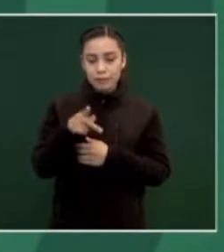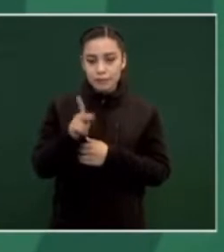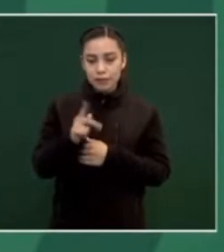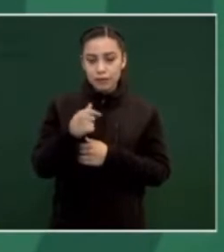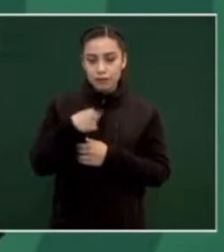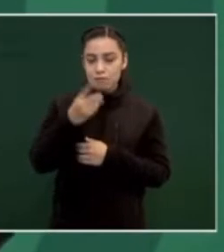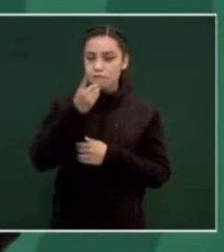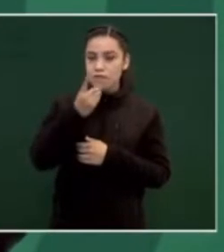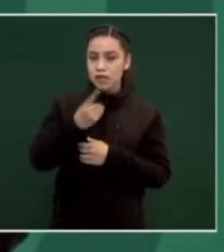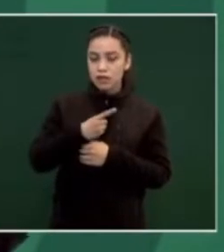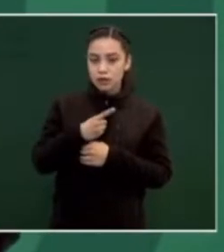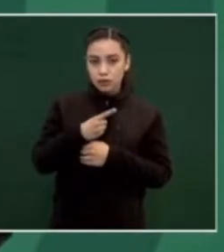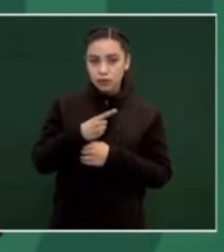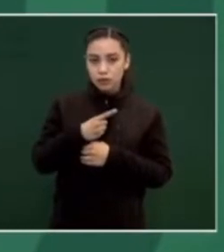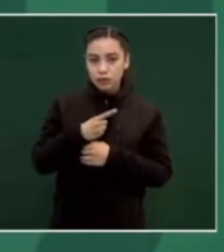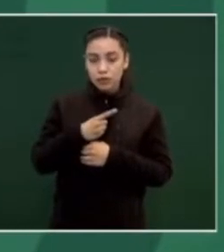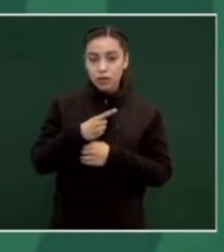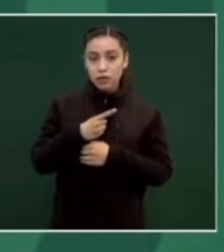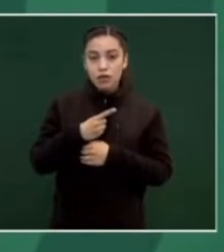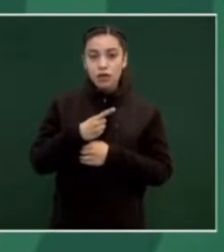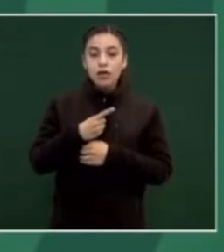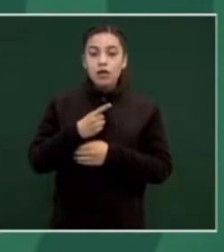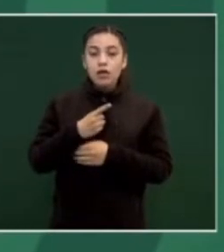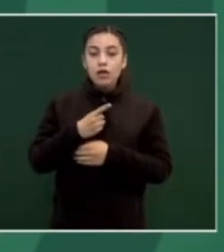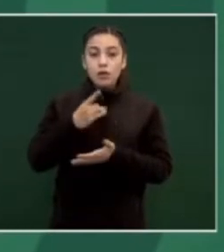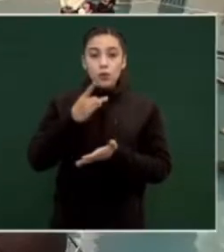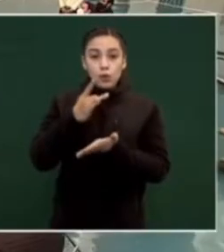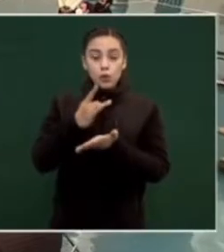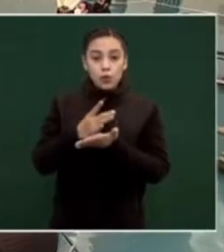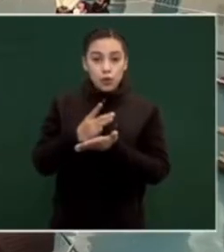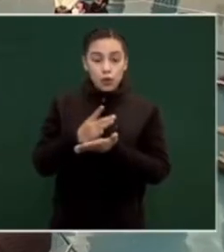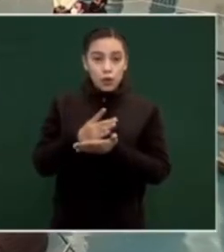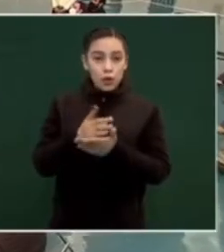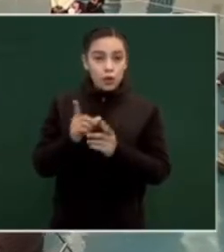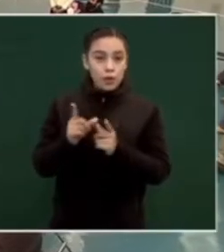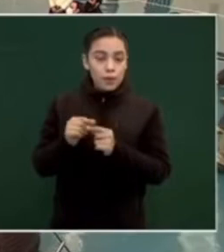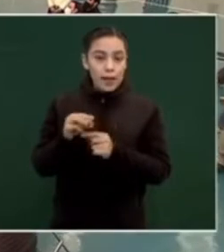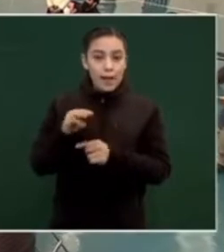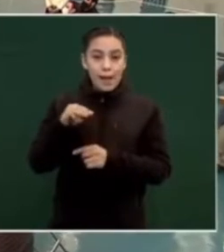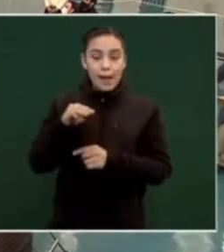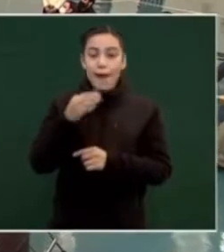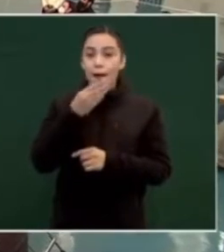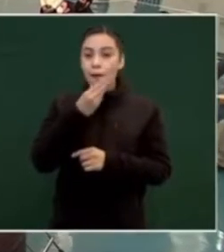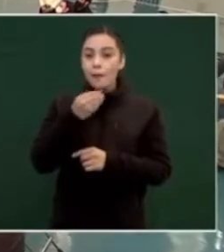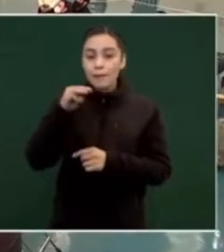solo a madero han atacado tanto